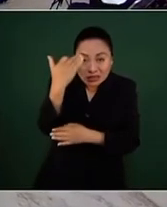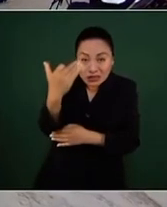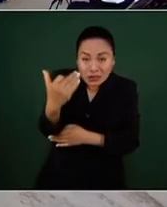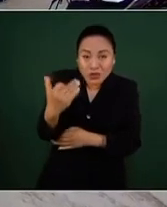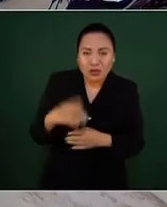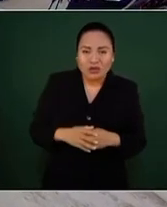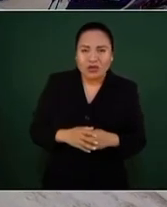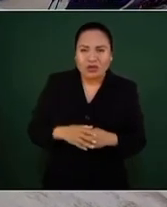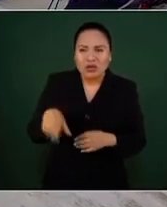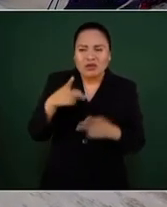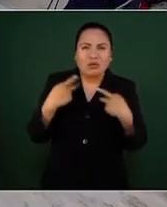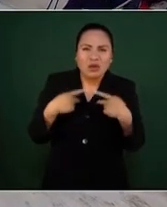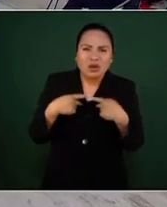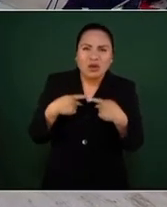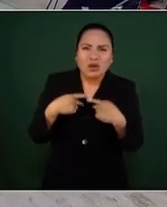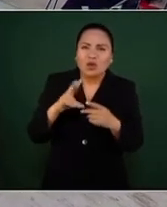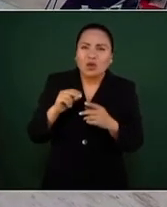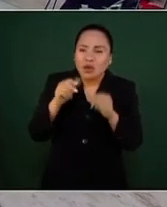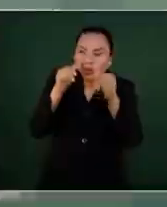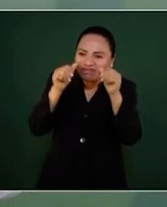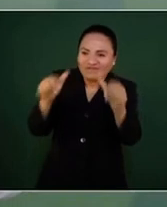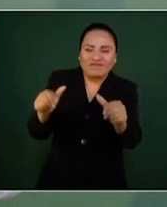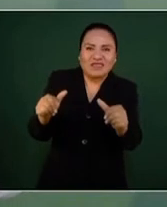evadiendo el acoso,